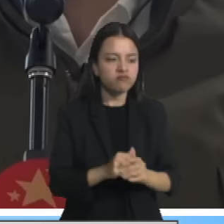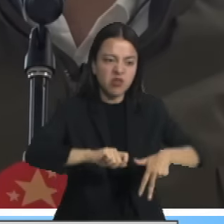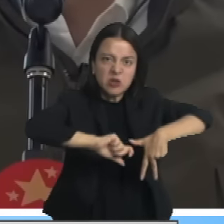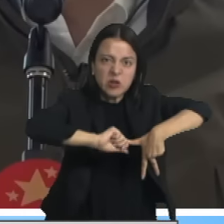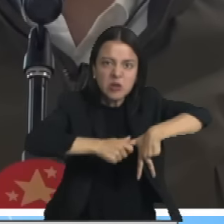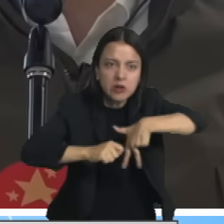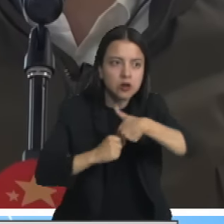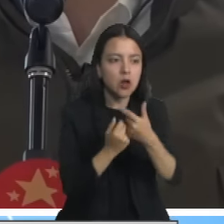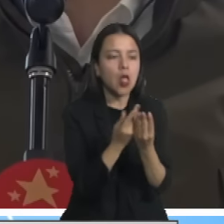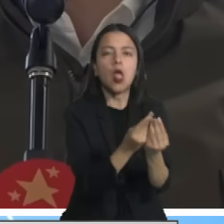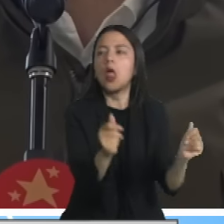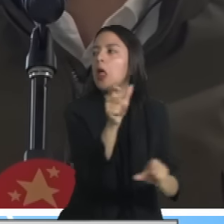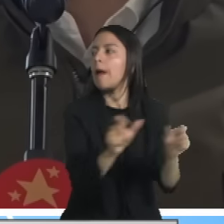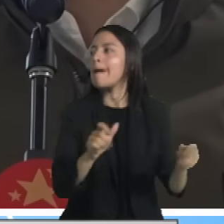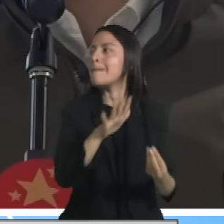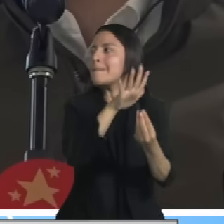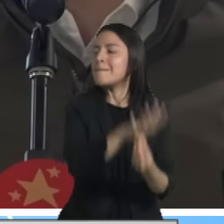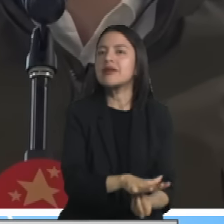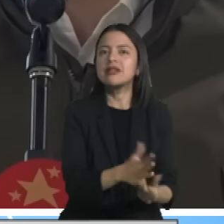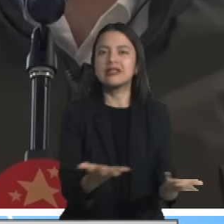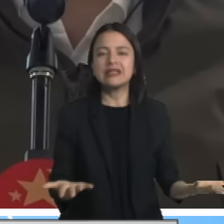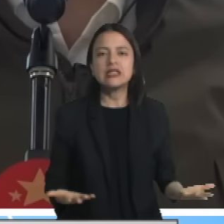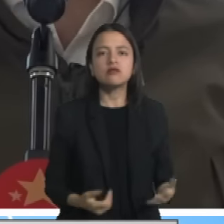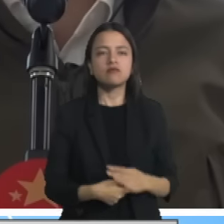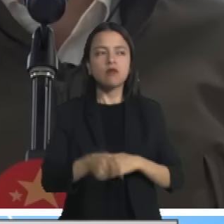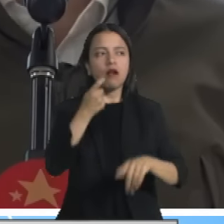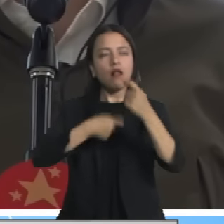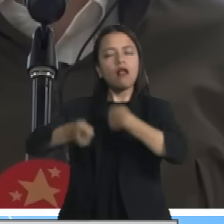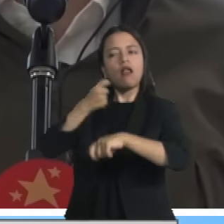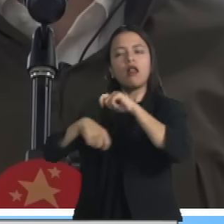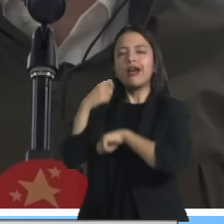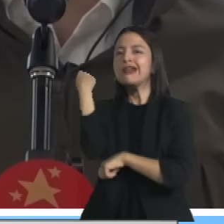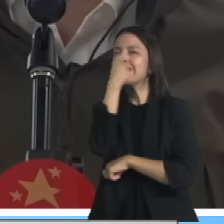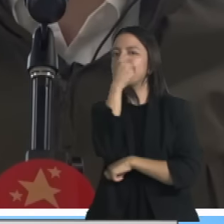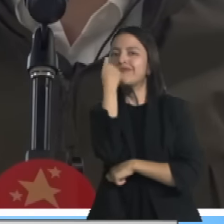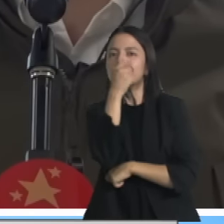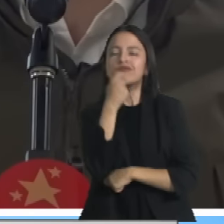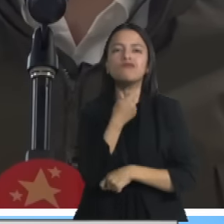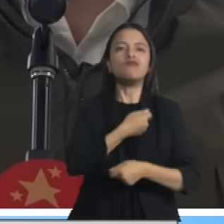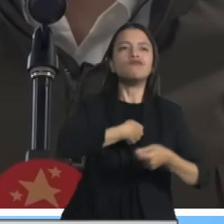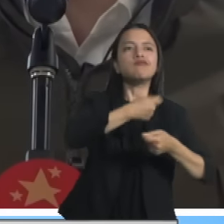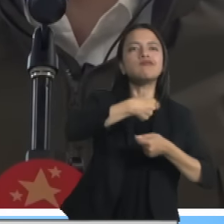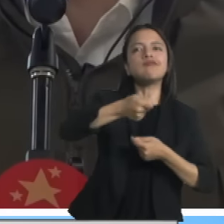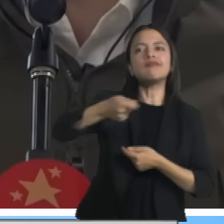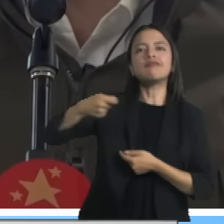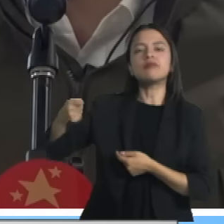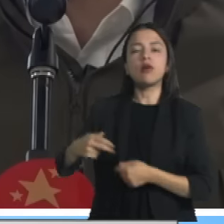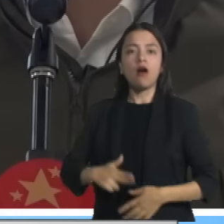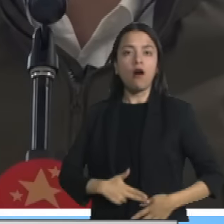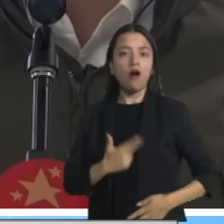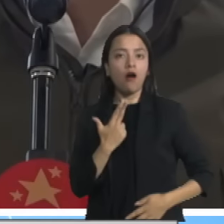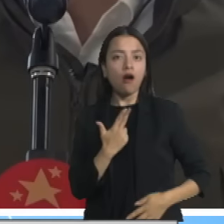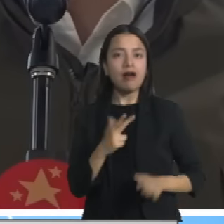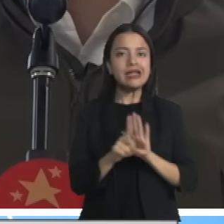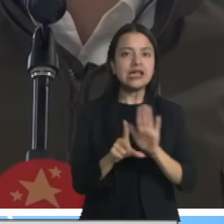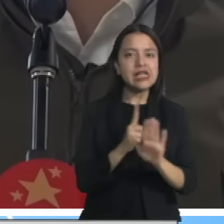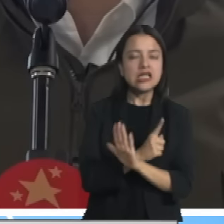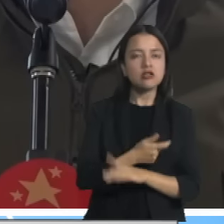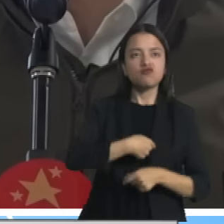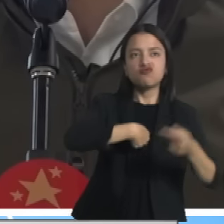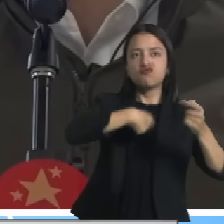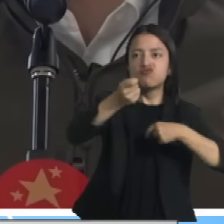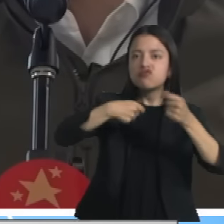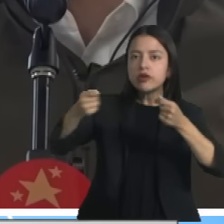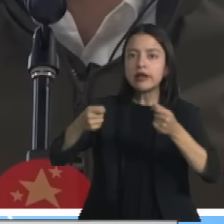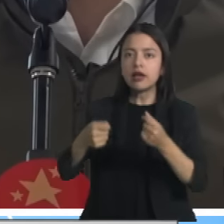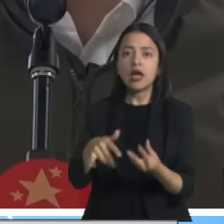tortura, fabricación y comercialización de sustancias psicoactivas, armas de fuego y la